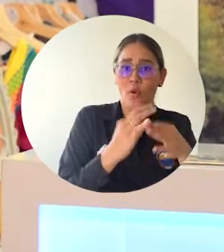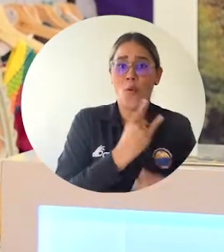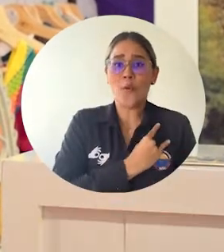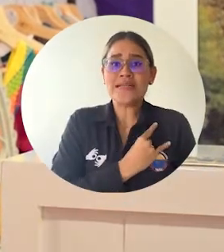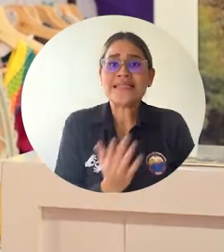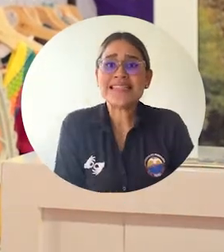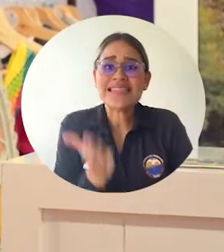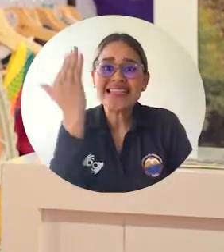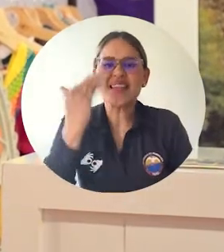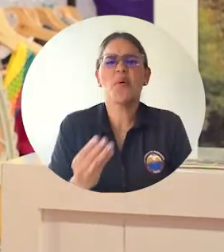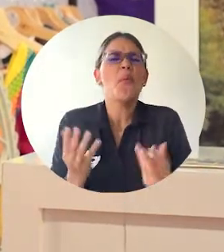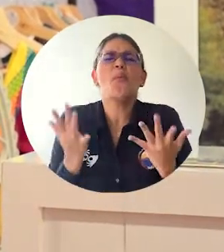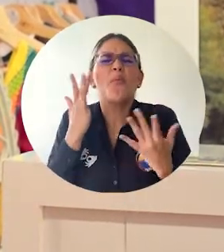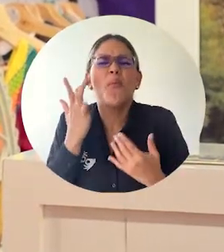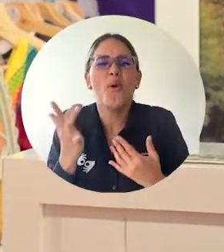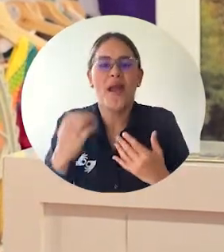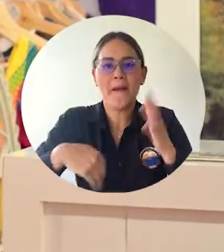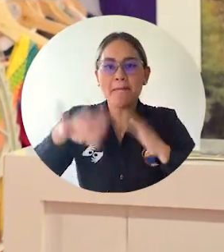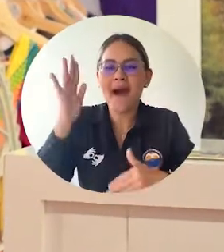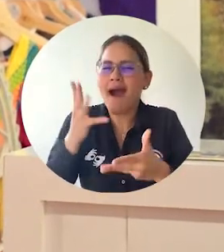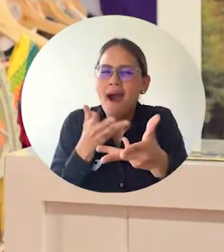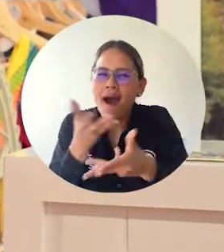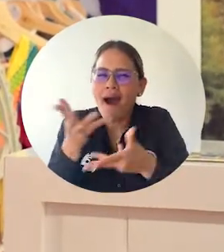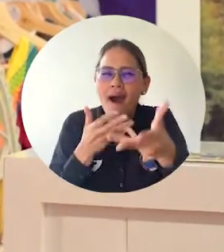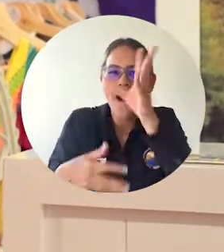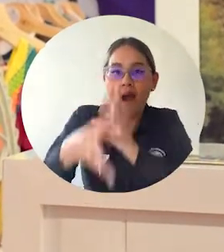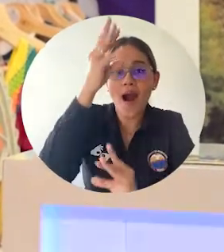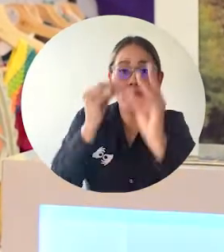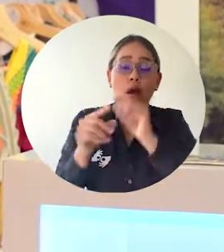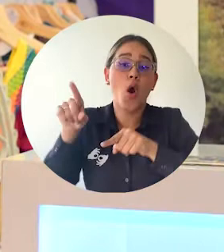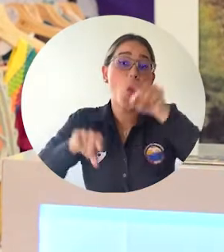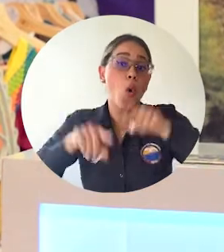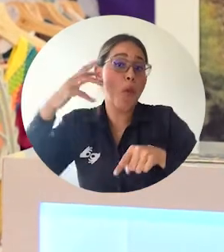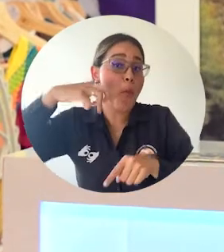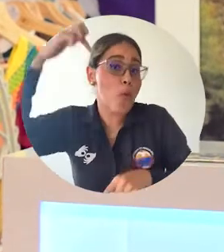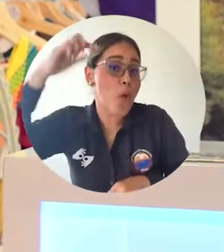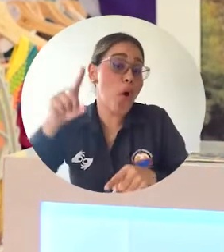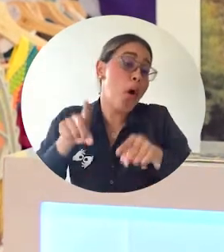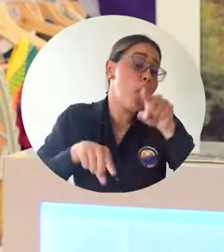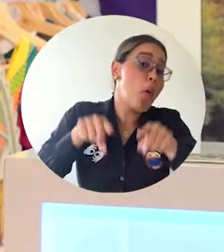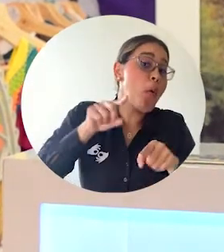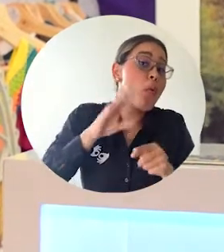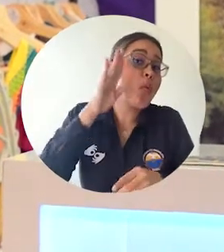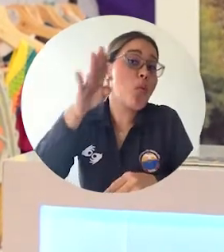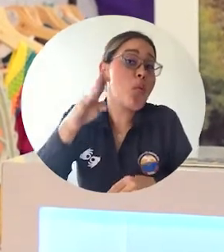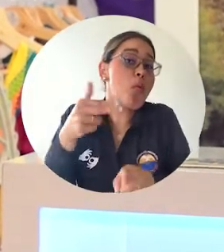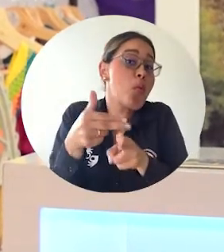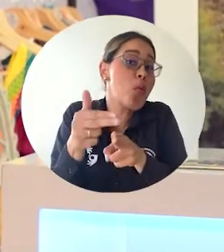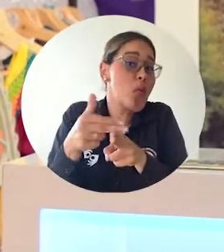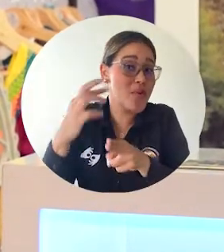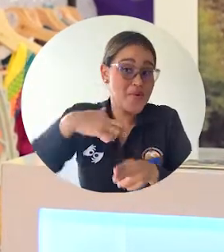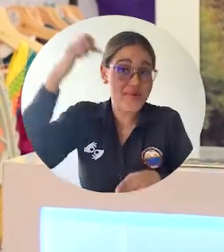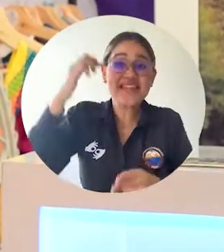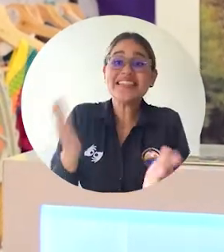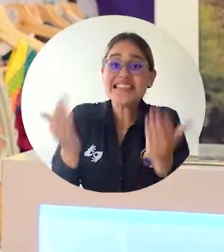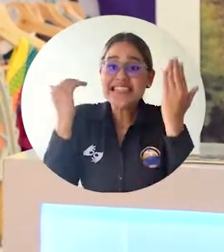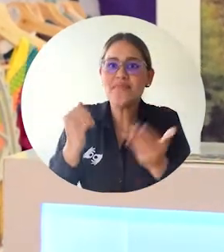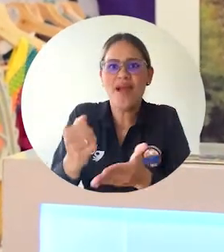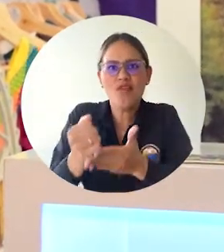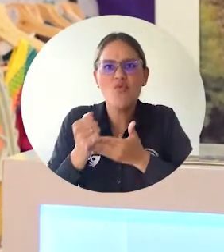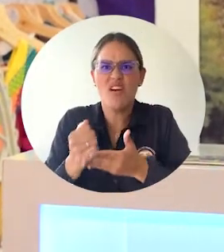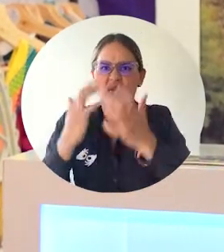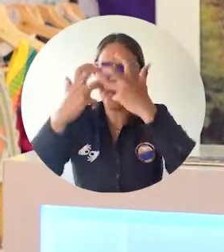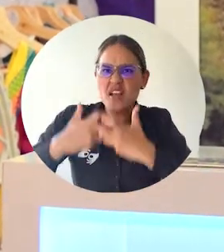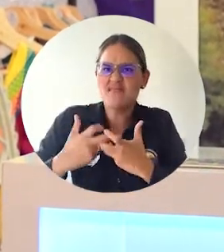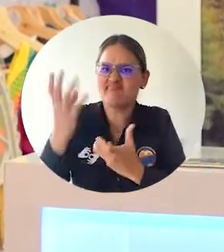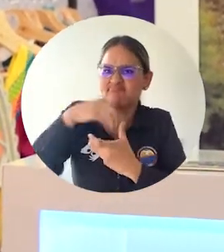el sector empresarial, en donde todos los conocimientos generados y otorgados también a los profesionales y futuros profesionales